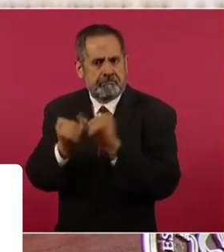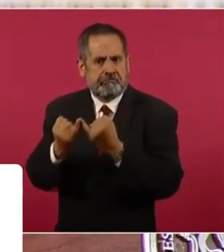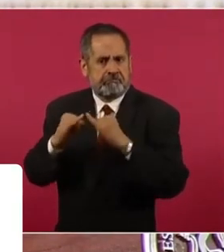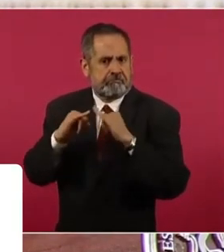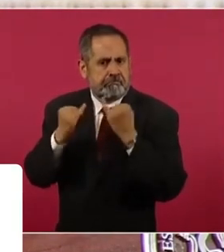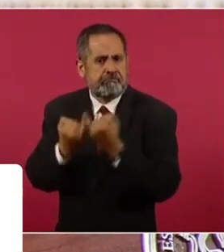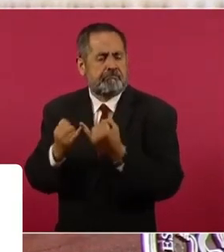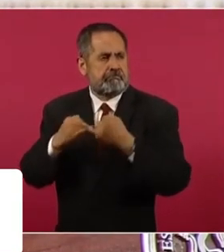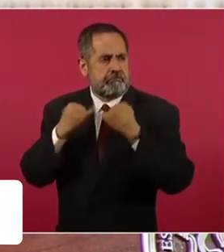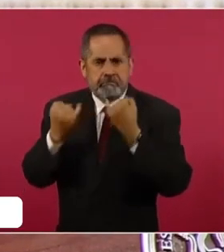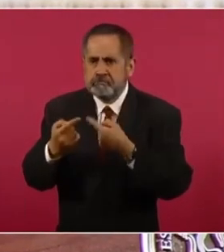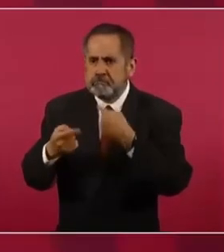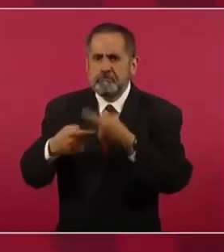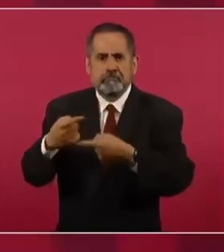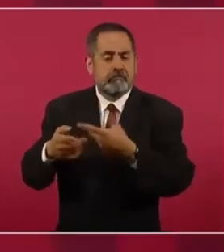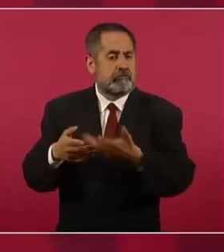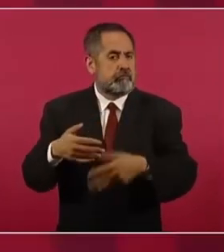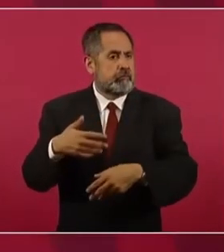el